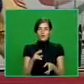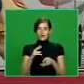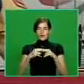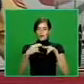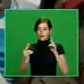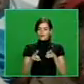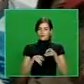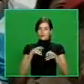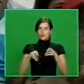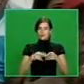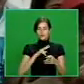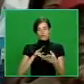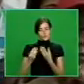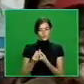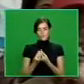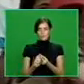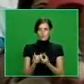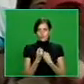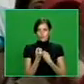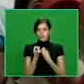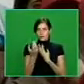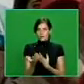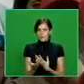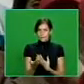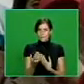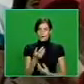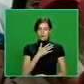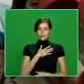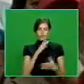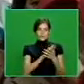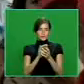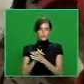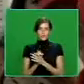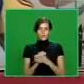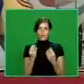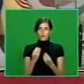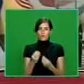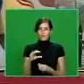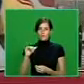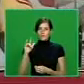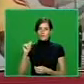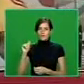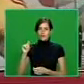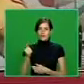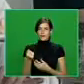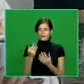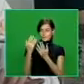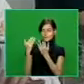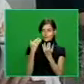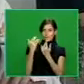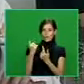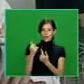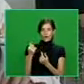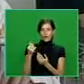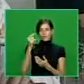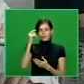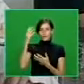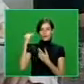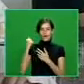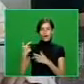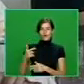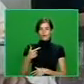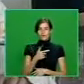vinimos y yo les conté a mis compañeros Cómo fue que cilia me sedujo una vez en un